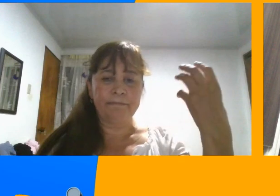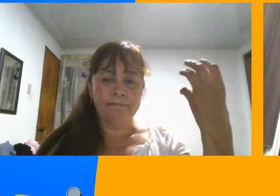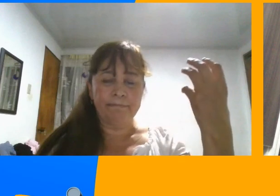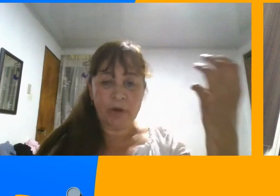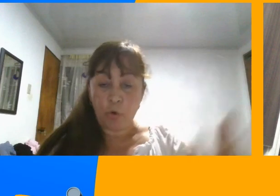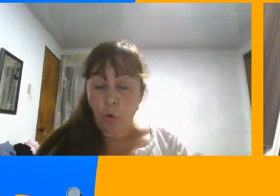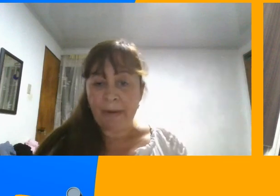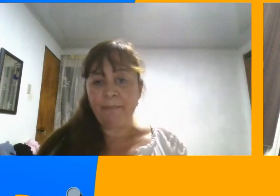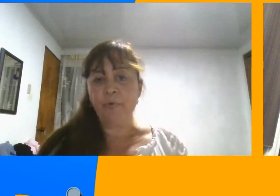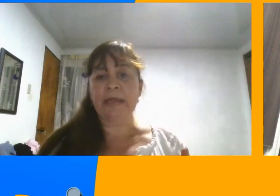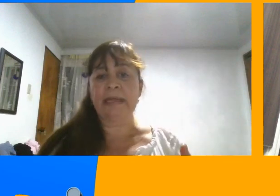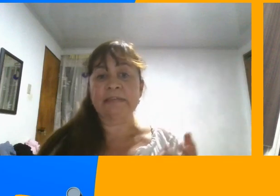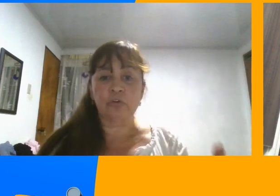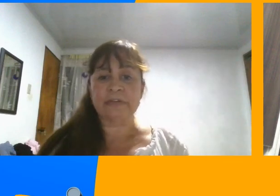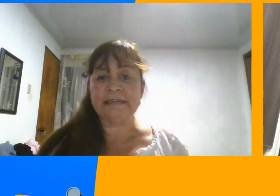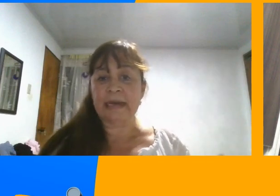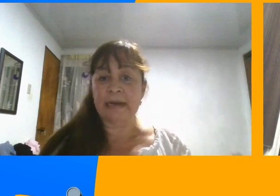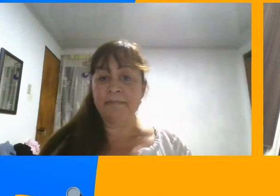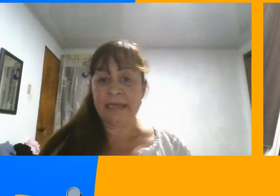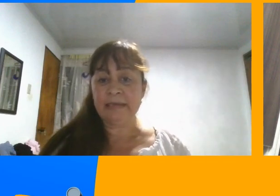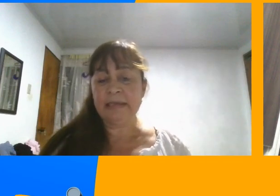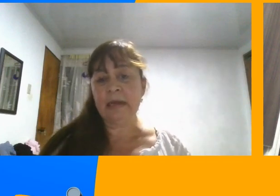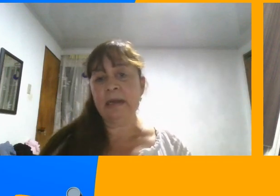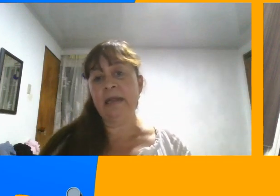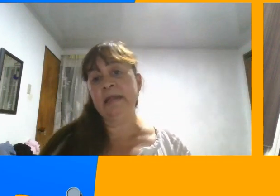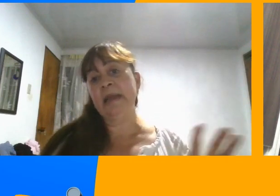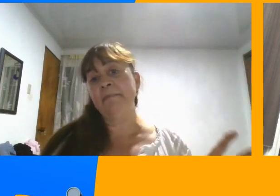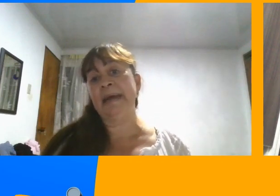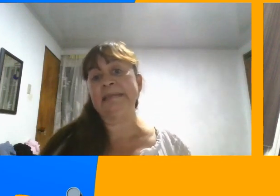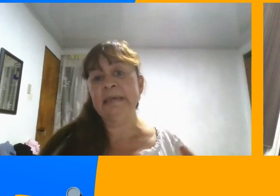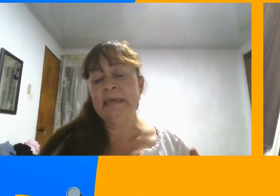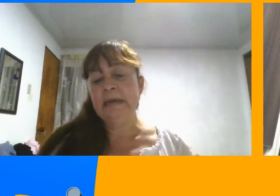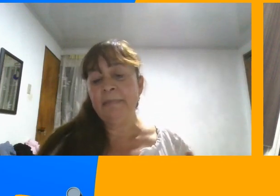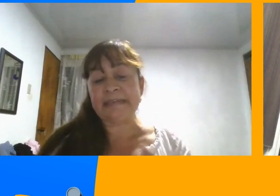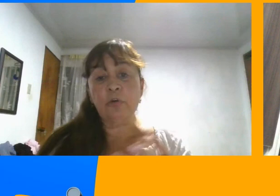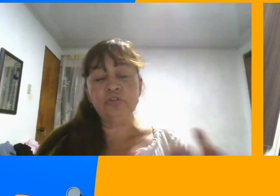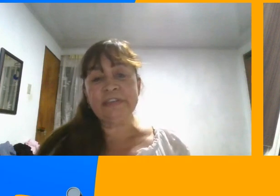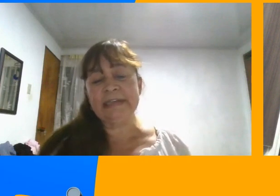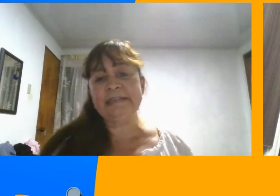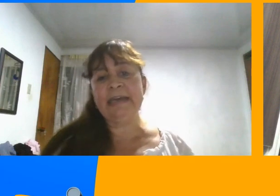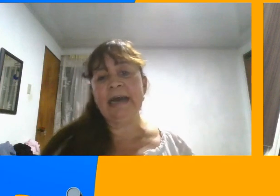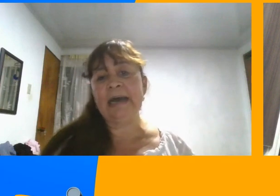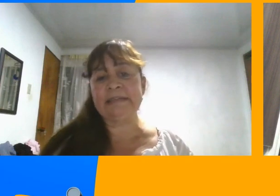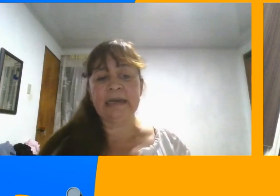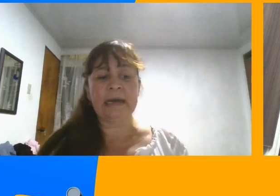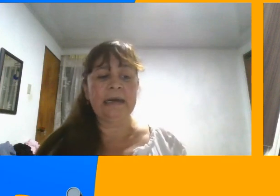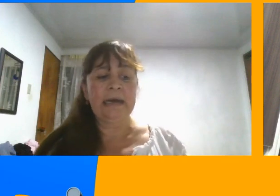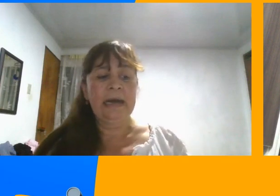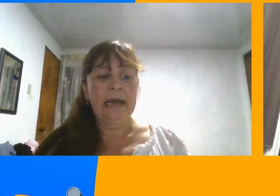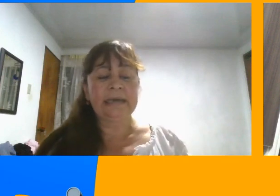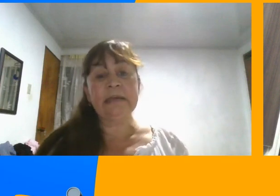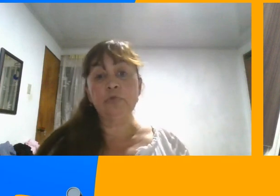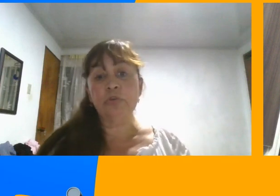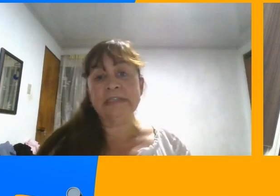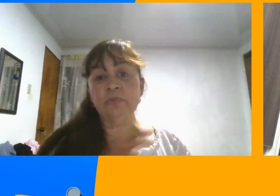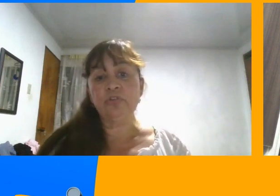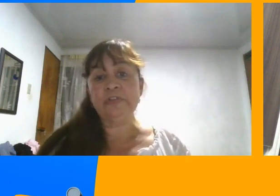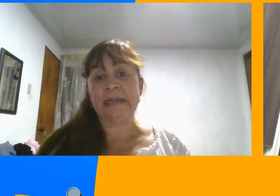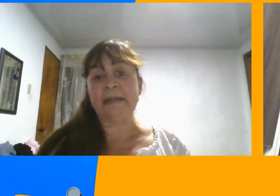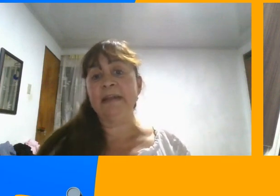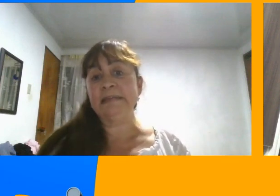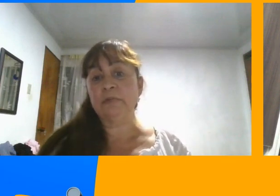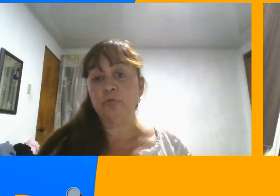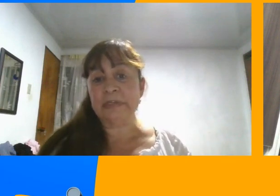se preocupan porque las cosas se hagan bien. Ya cada día hay más conciencia hacia un